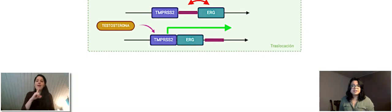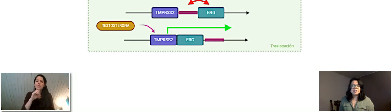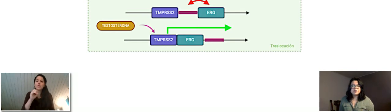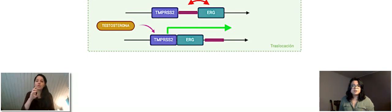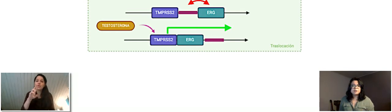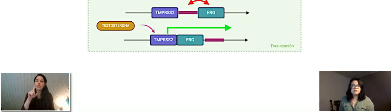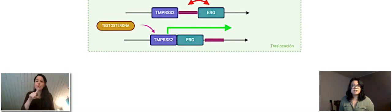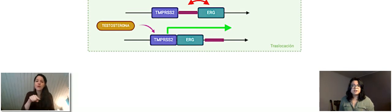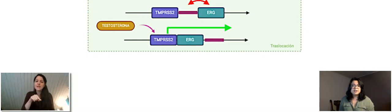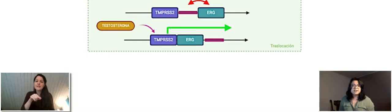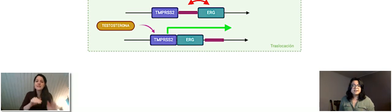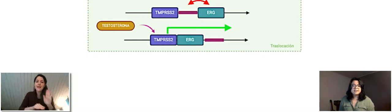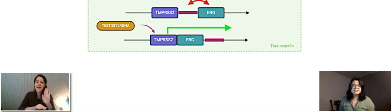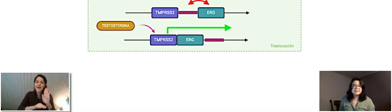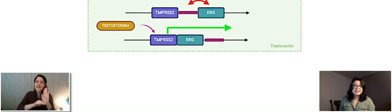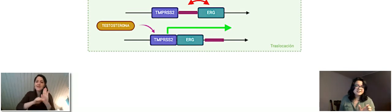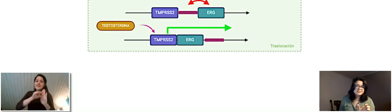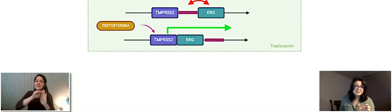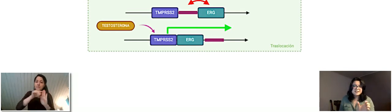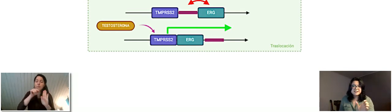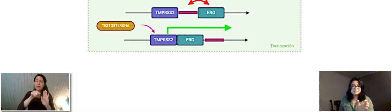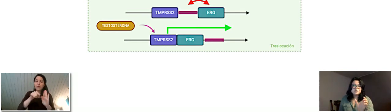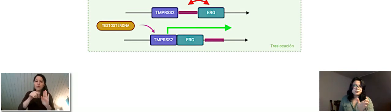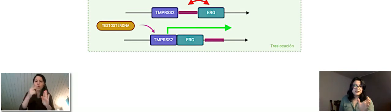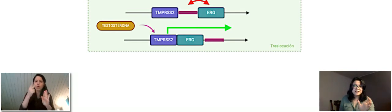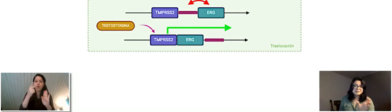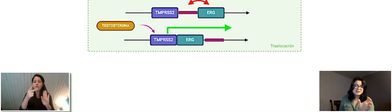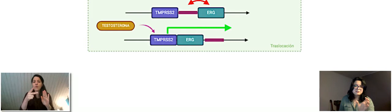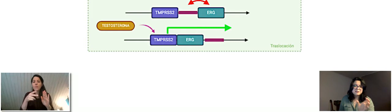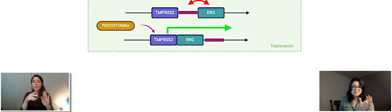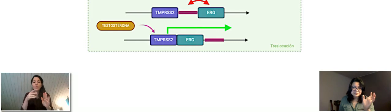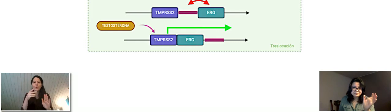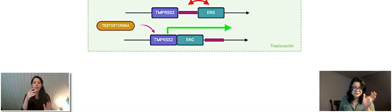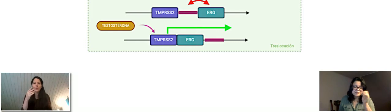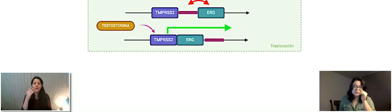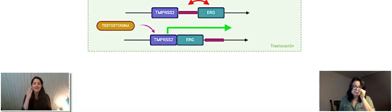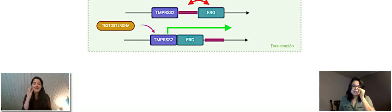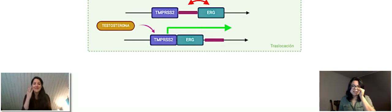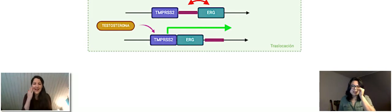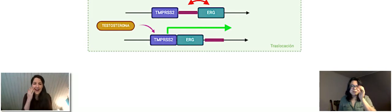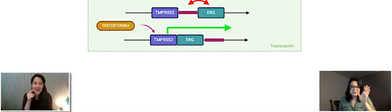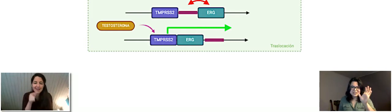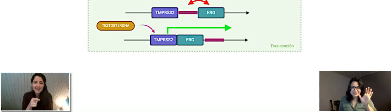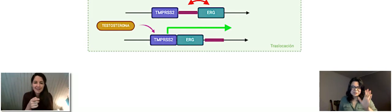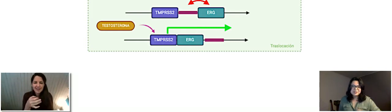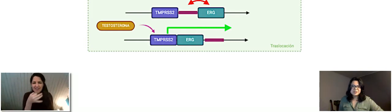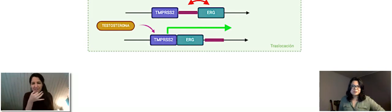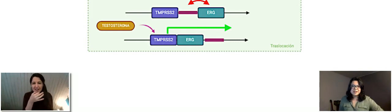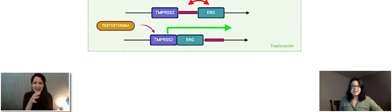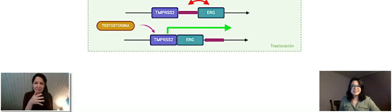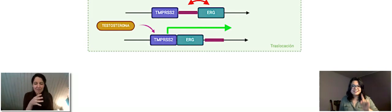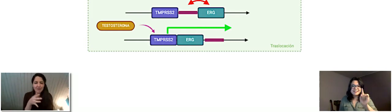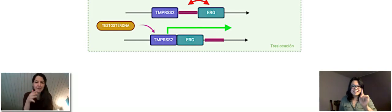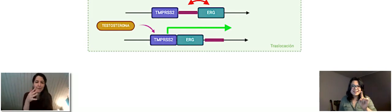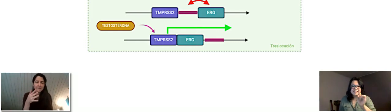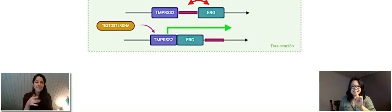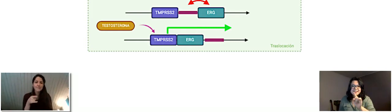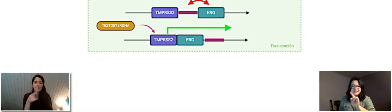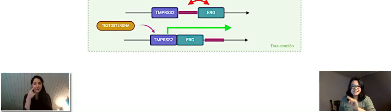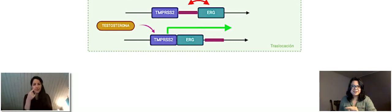cuadrito aquí en color celeste, turquesa, verde, bueno, depende del color en el que ustedes lo vean, que